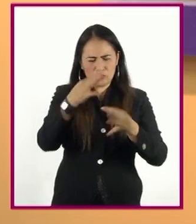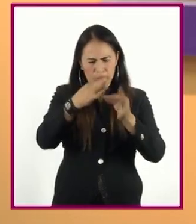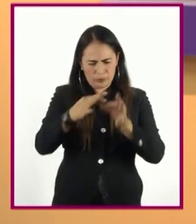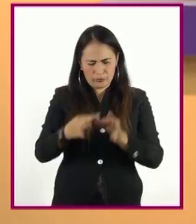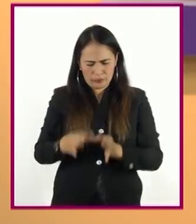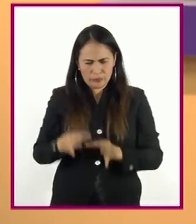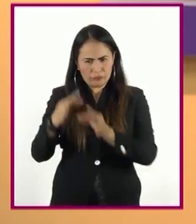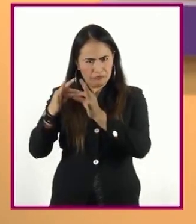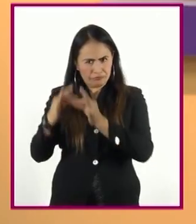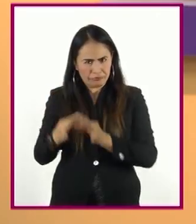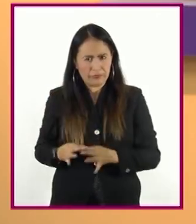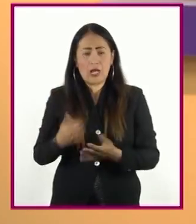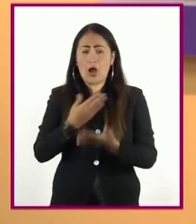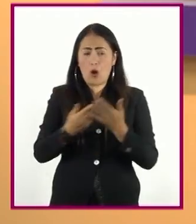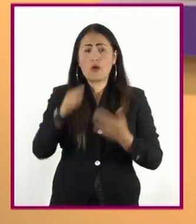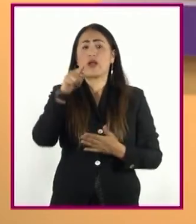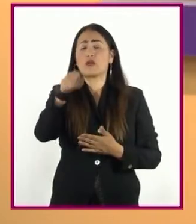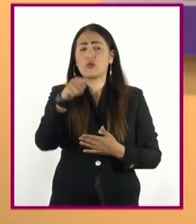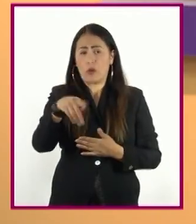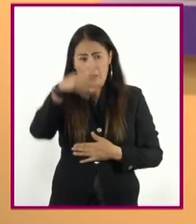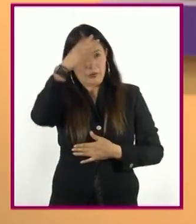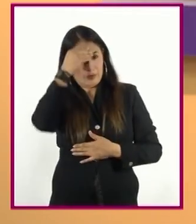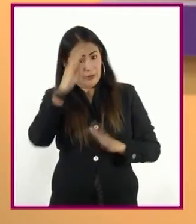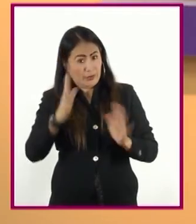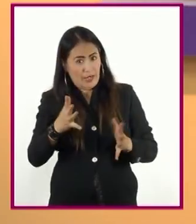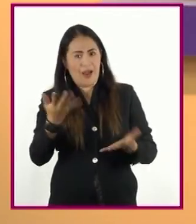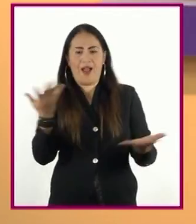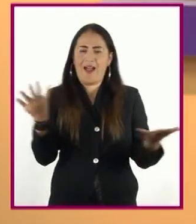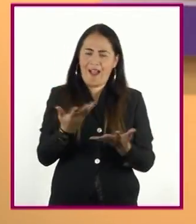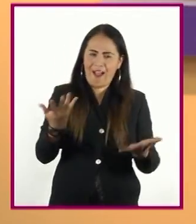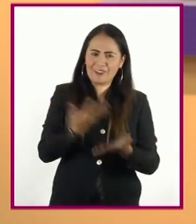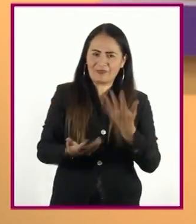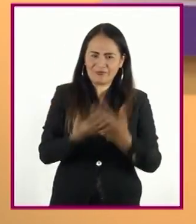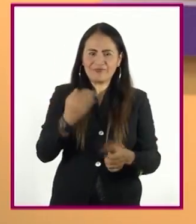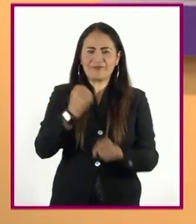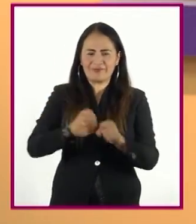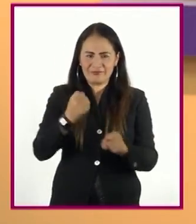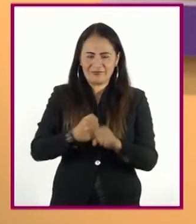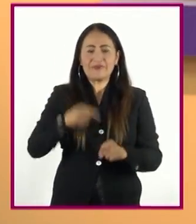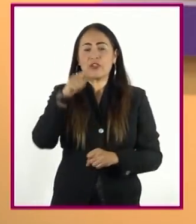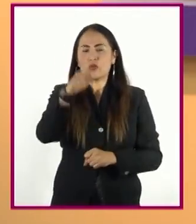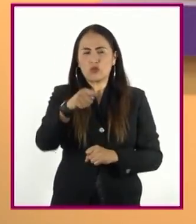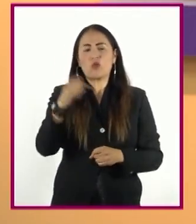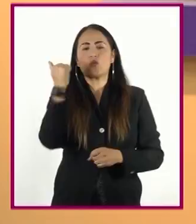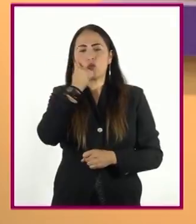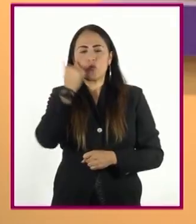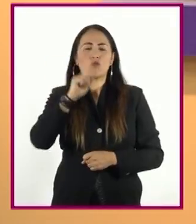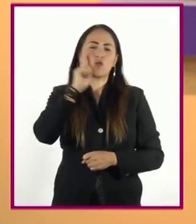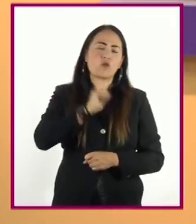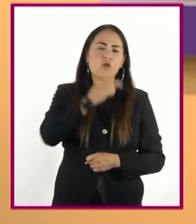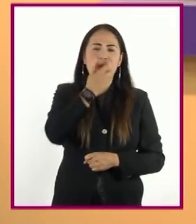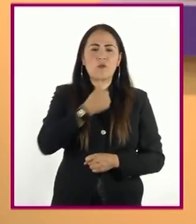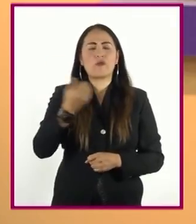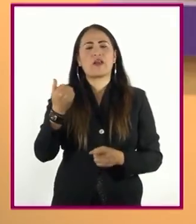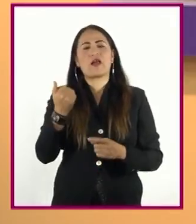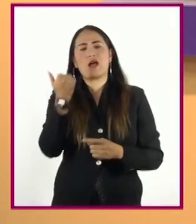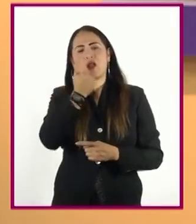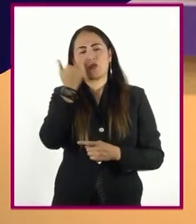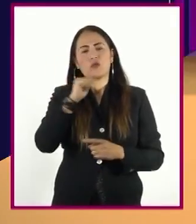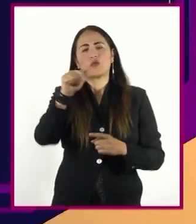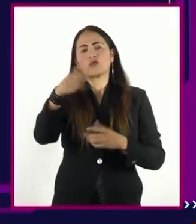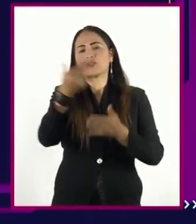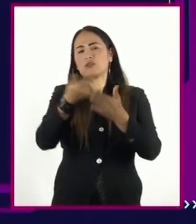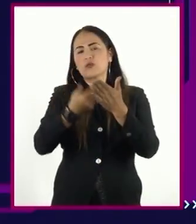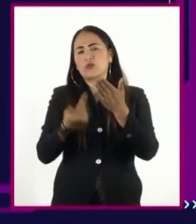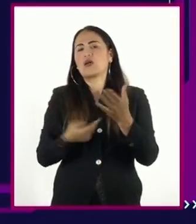es tu turno de mostrar lo que has aprendido. ¿Te parecería si les explicas a las alumnas y los alumnos cómo trazar la